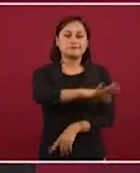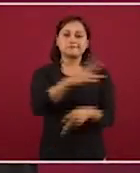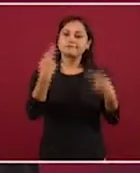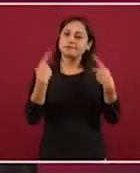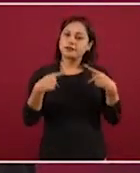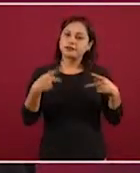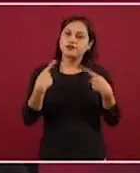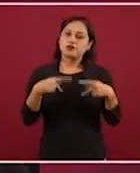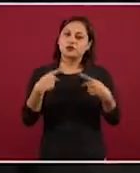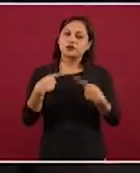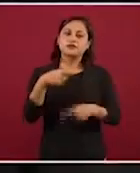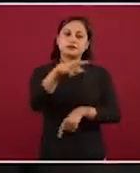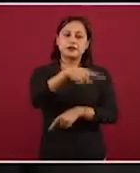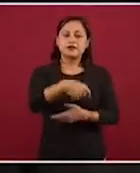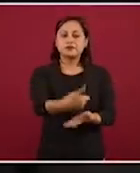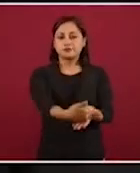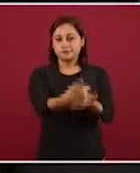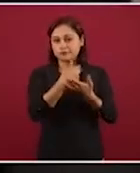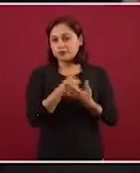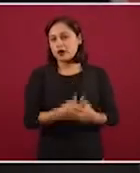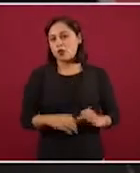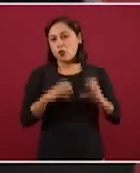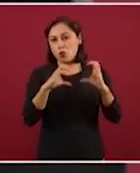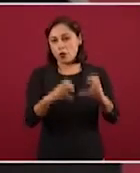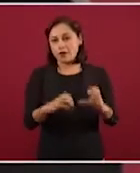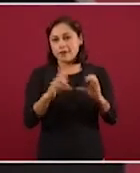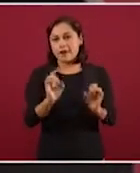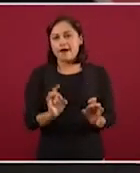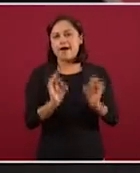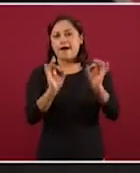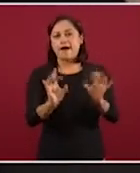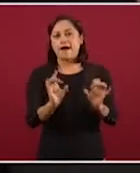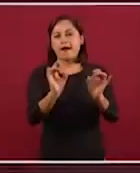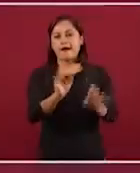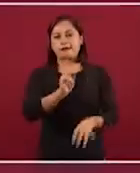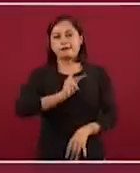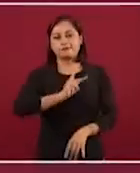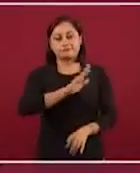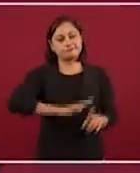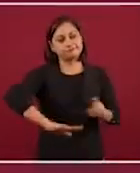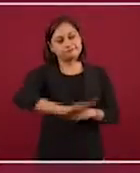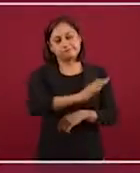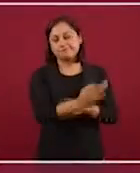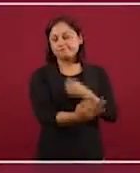y mi amo, es el Señor, el soberano,